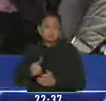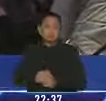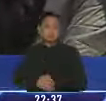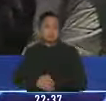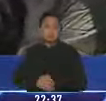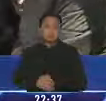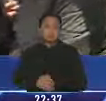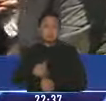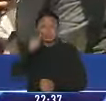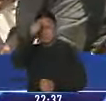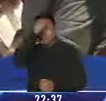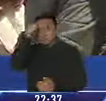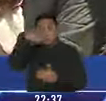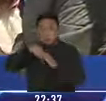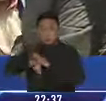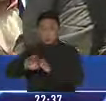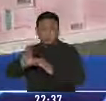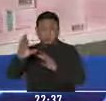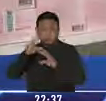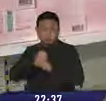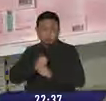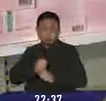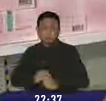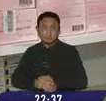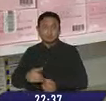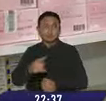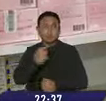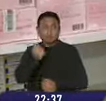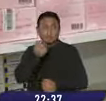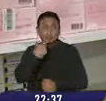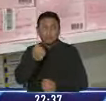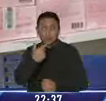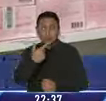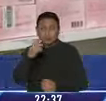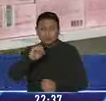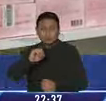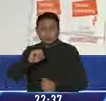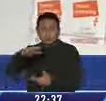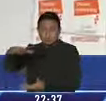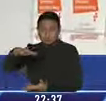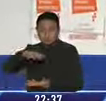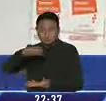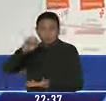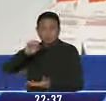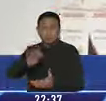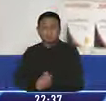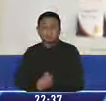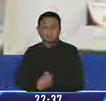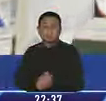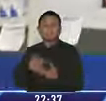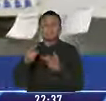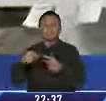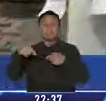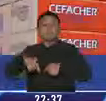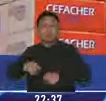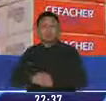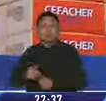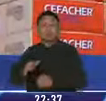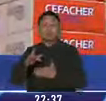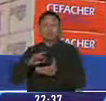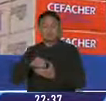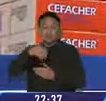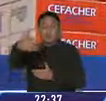día domingo. En la noche. Que los insumos médicos y medicinas sí les han propinado y que incluso la coordinación con las